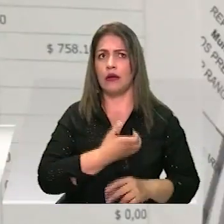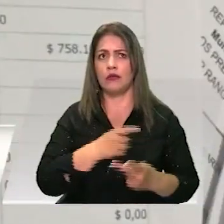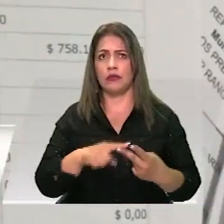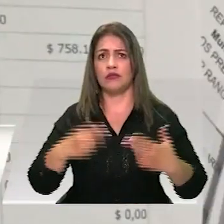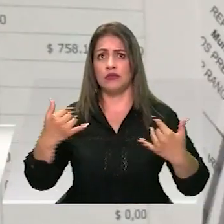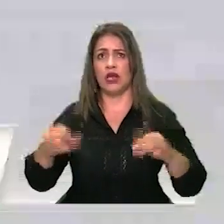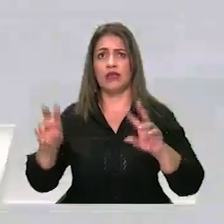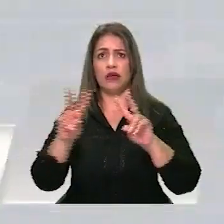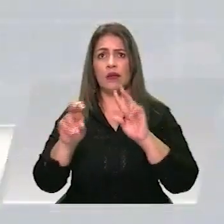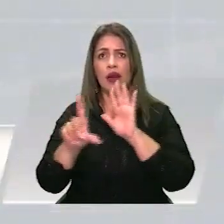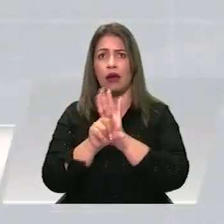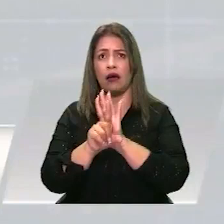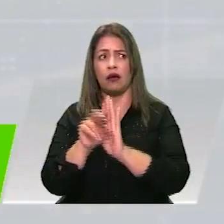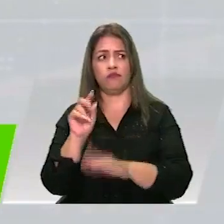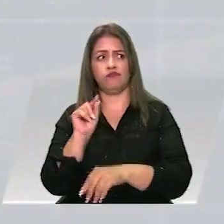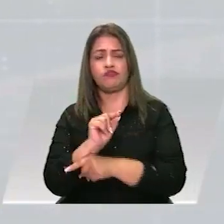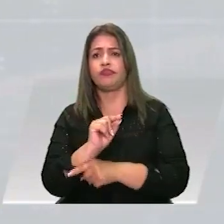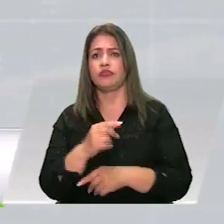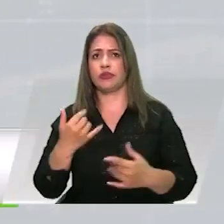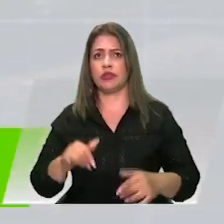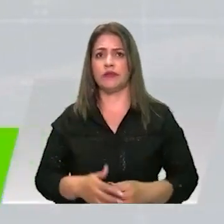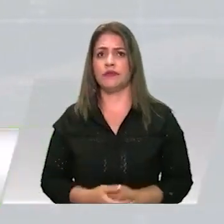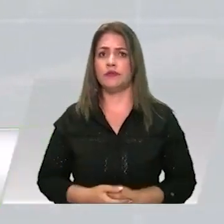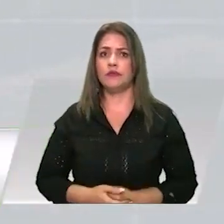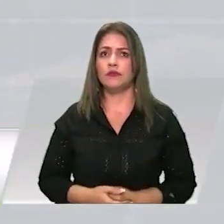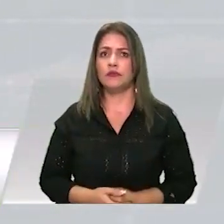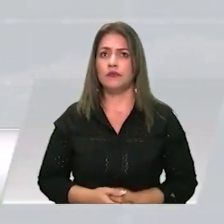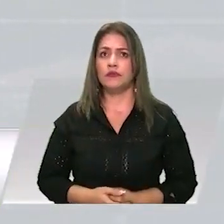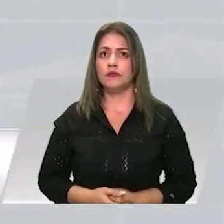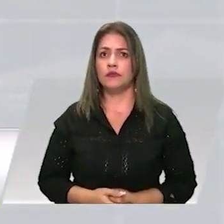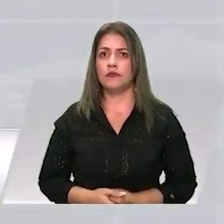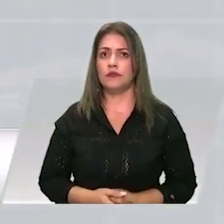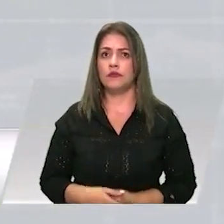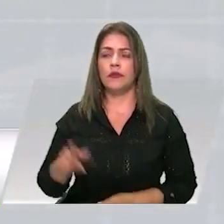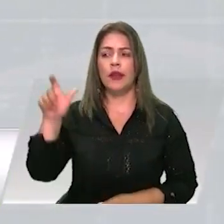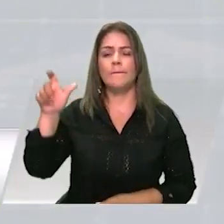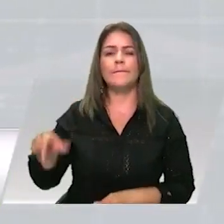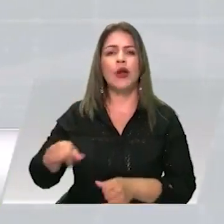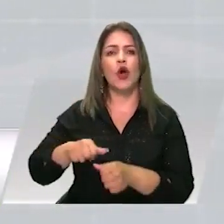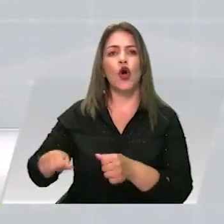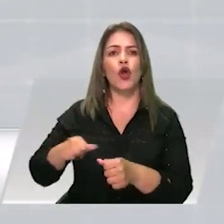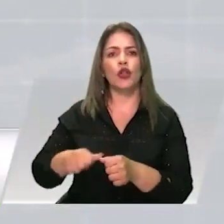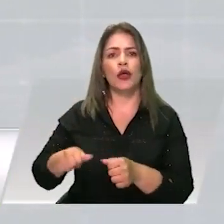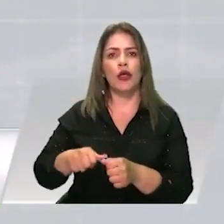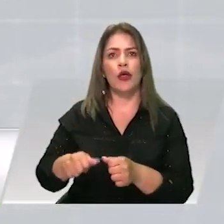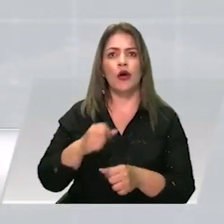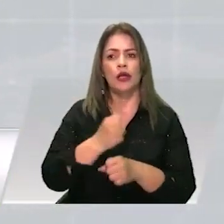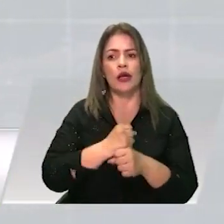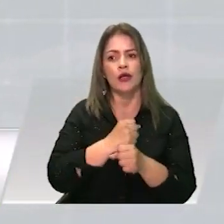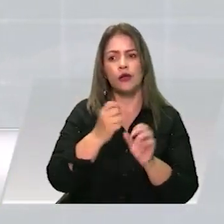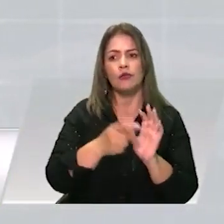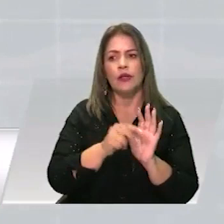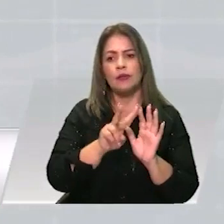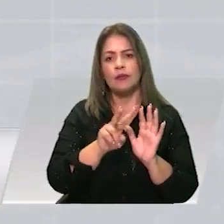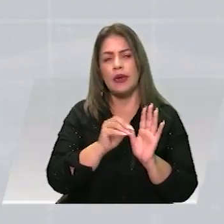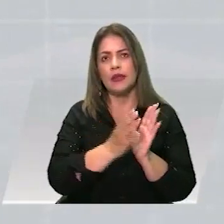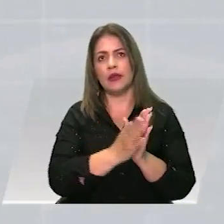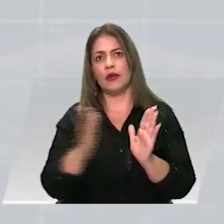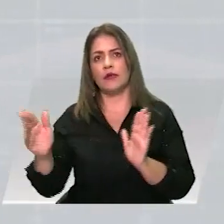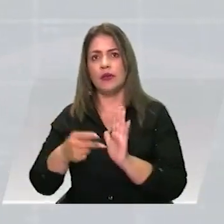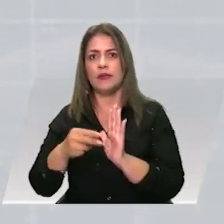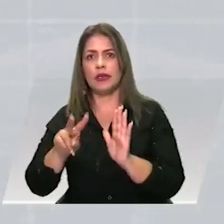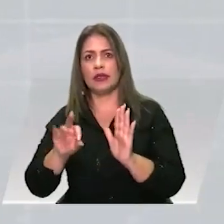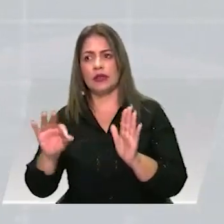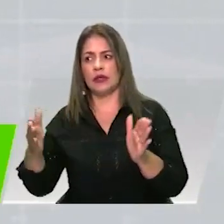acciones legales. Inmediatamente me di cuenta por mi contador de la vigencia 2023 que me generó